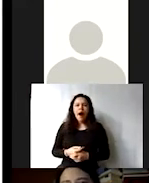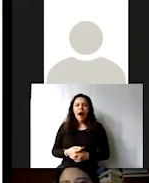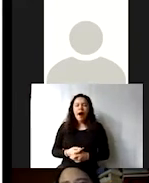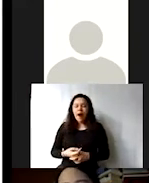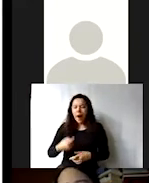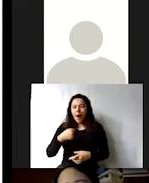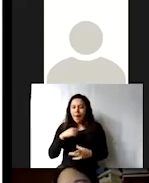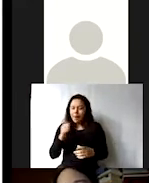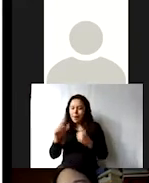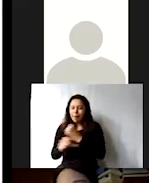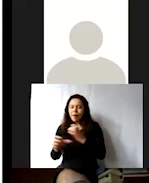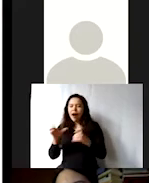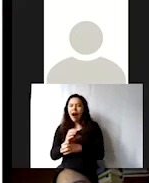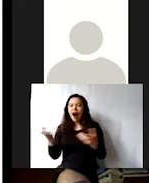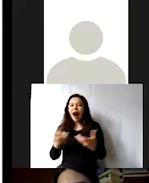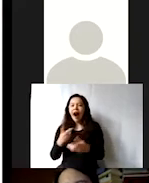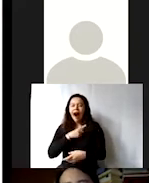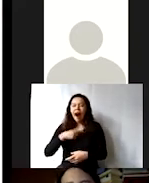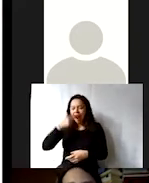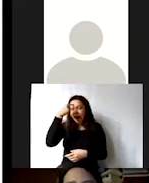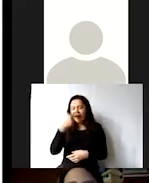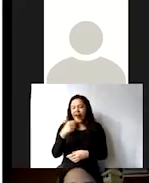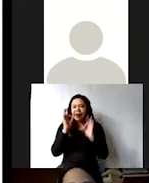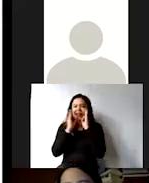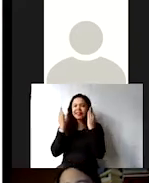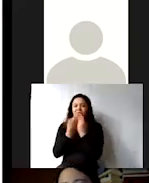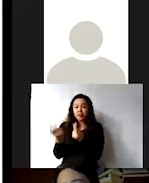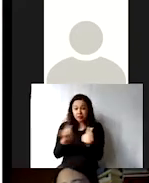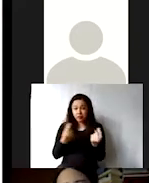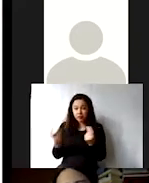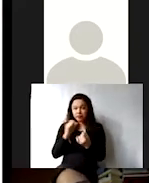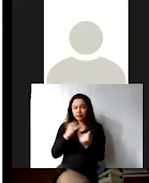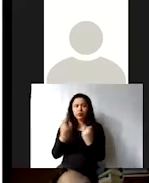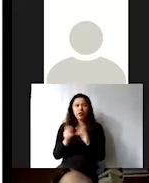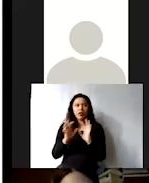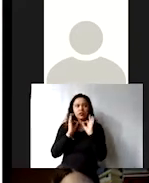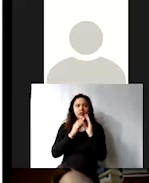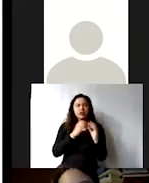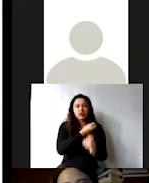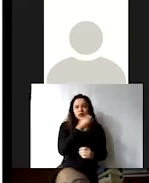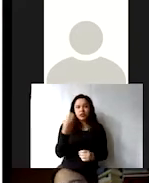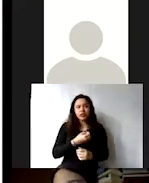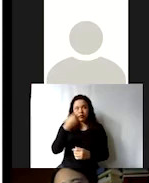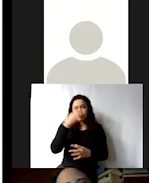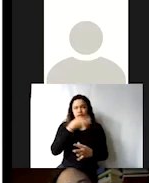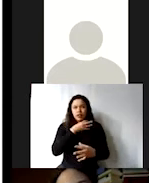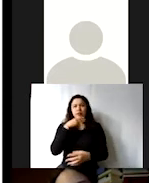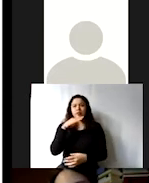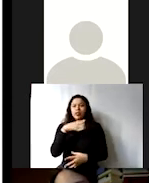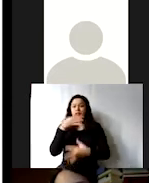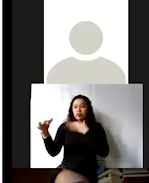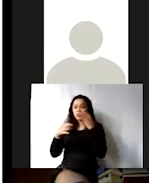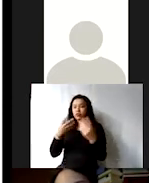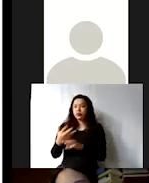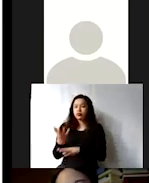otras cosas deben hacerse de manera tanto acelerada como escalada para difundir este mensaje. Lo repito como lo hice en la